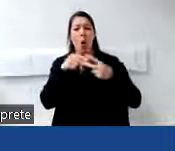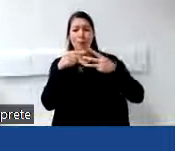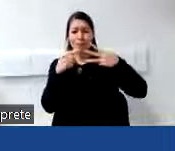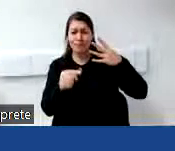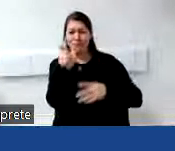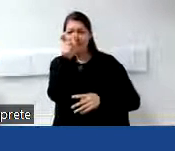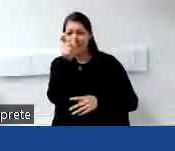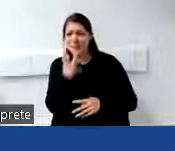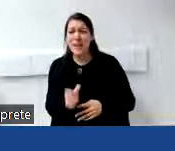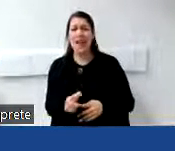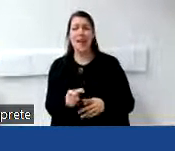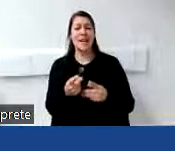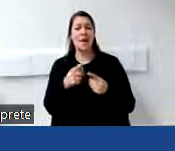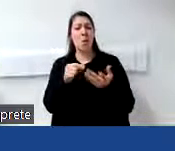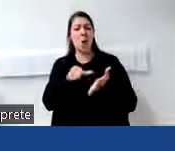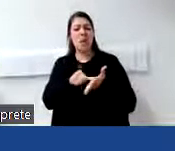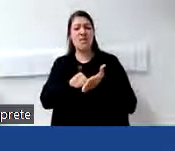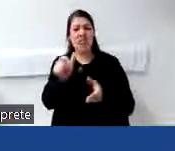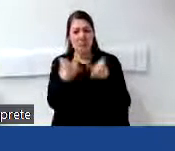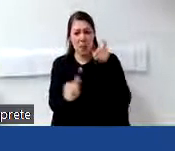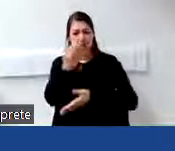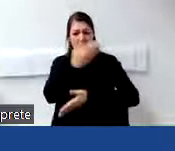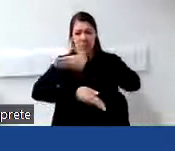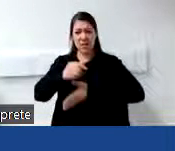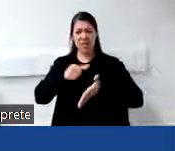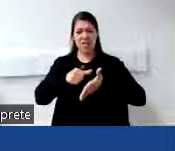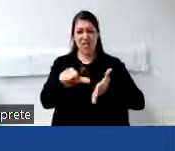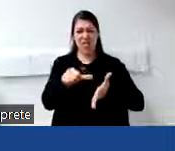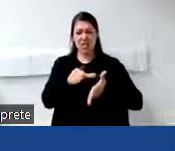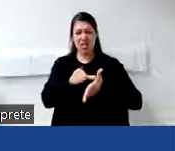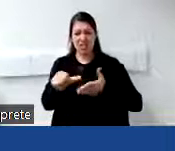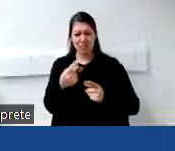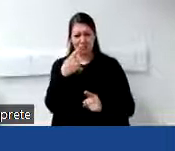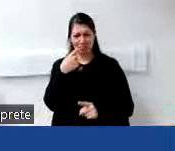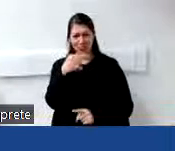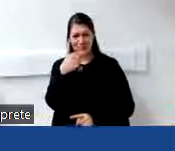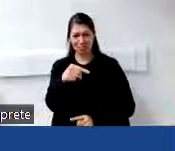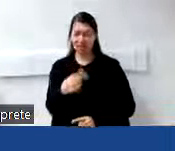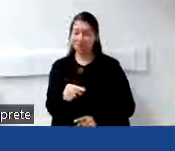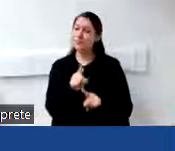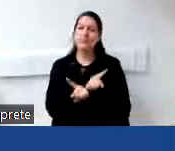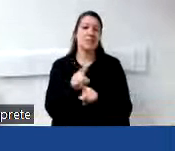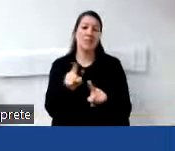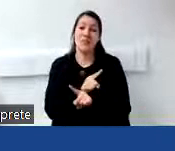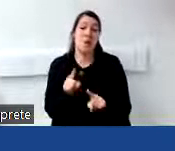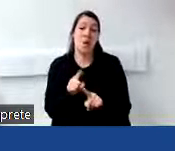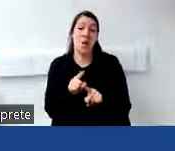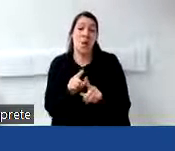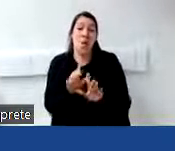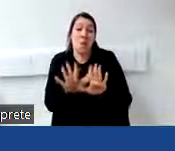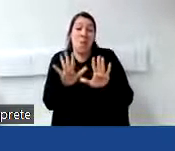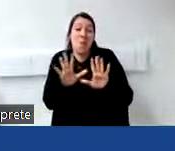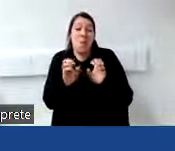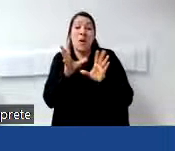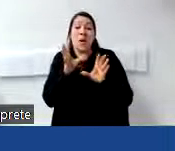que de alguna manera empiezan a etiquetar a las personas con discapacidad de una manera bastante negativa y que no hacen a lo que es la persona. Es una